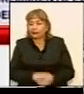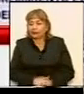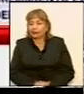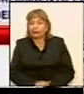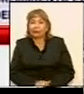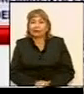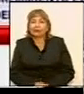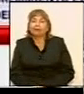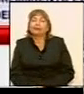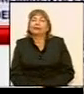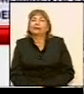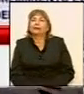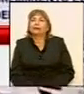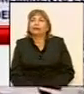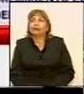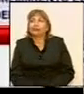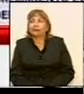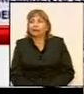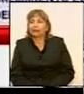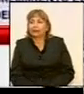del vocablo. Siguiente, por favor.